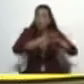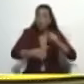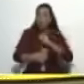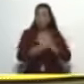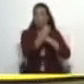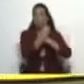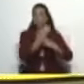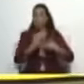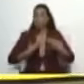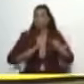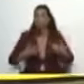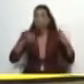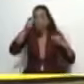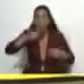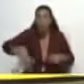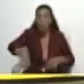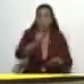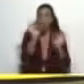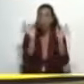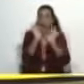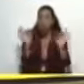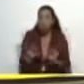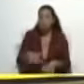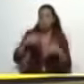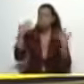Traicionen al pueblo